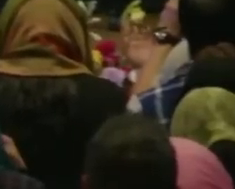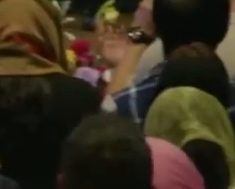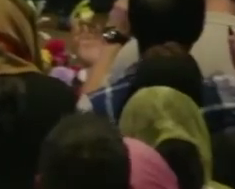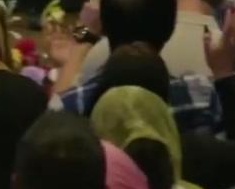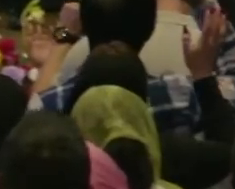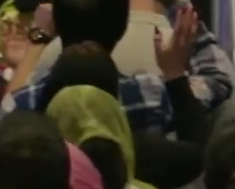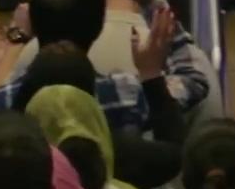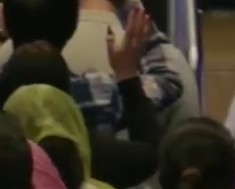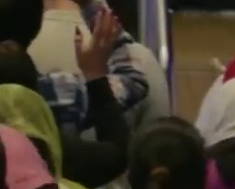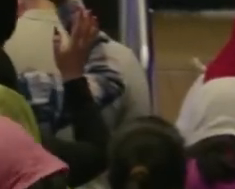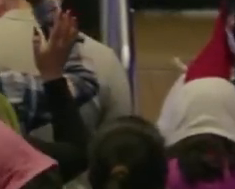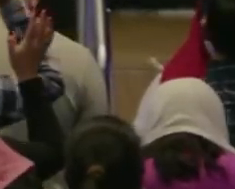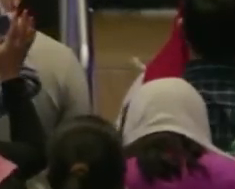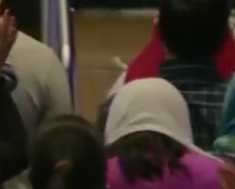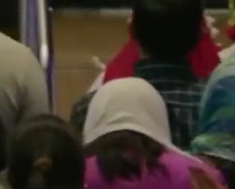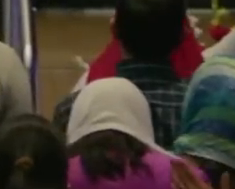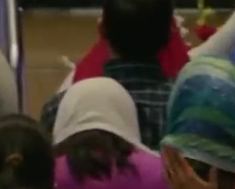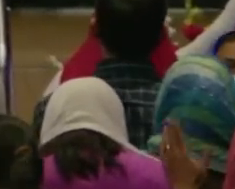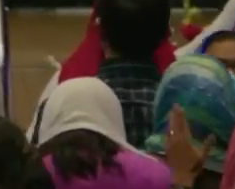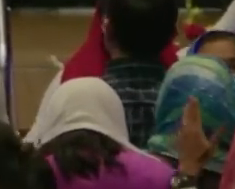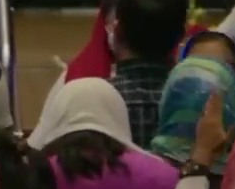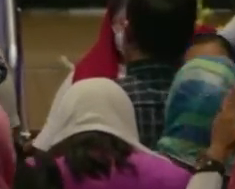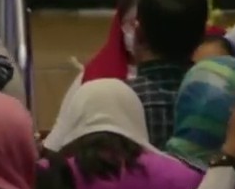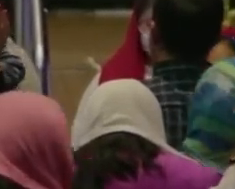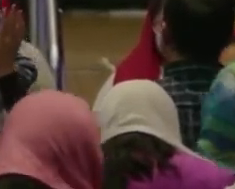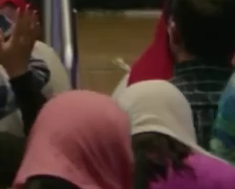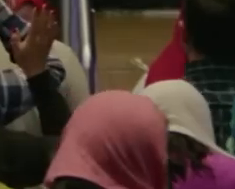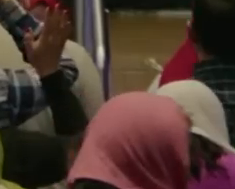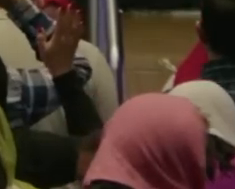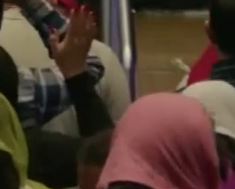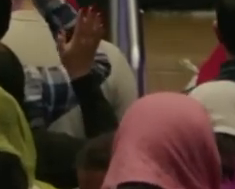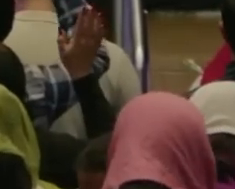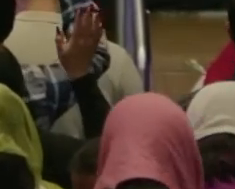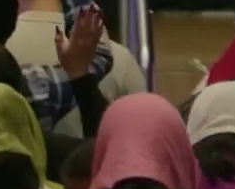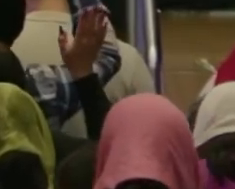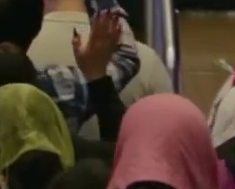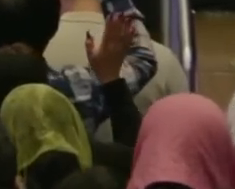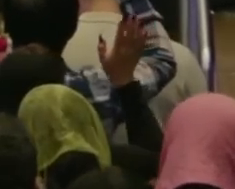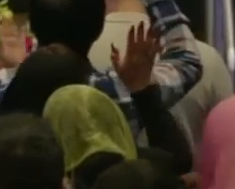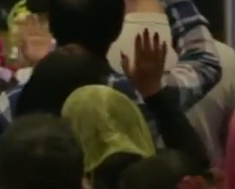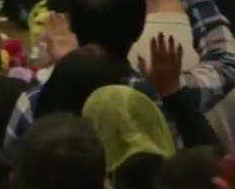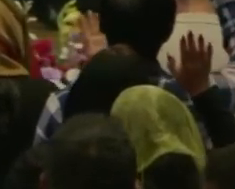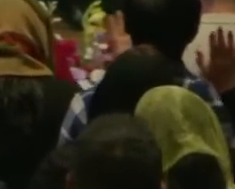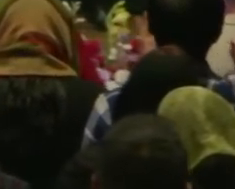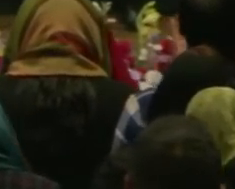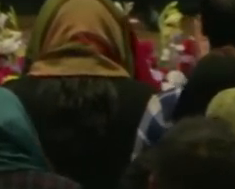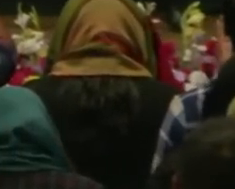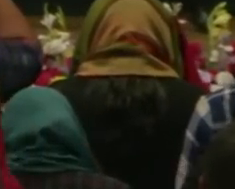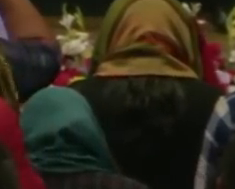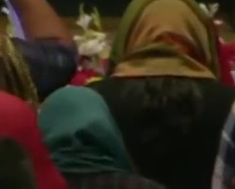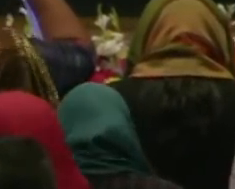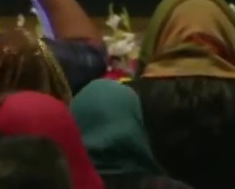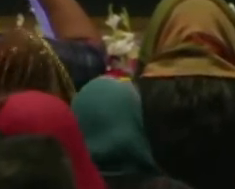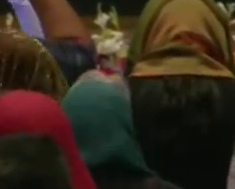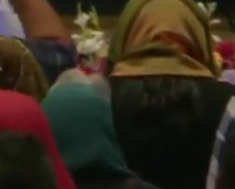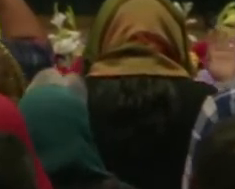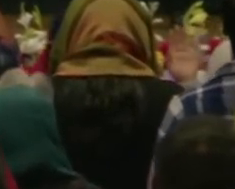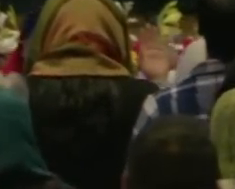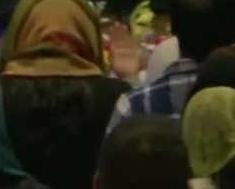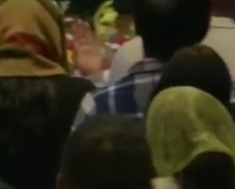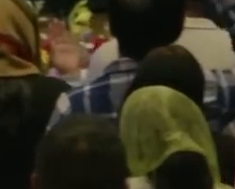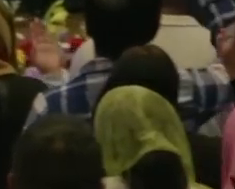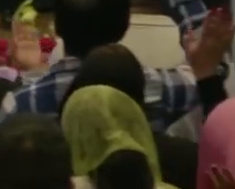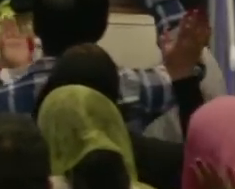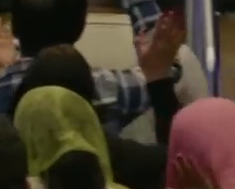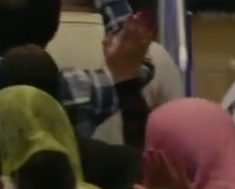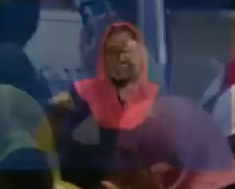Jesús. Hoy, Padre, declaramos victoria, Padre. Declaramos victoria en el nombre de Jesús. Y